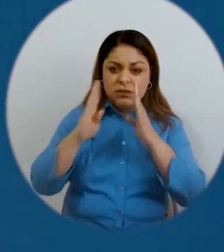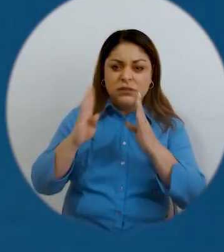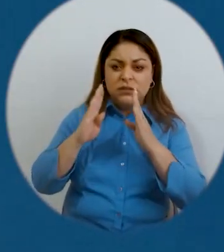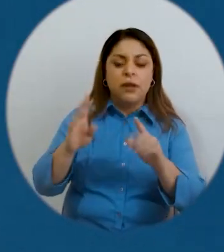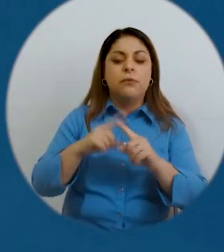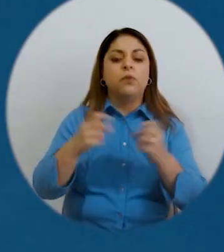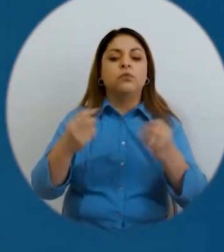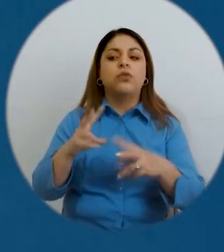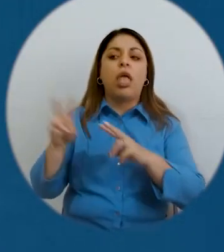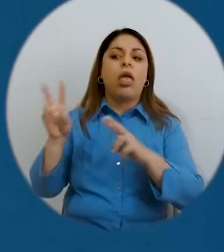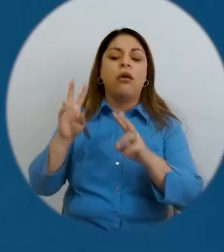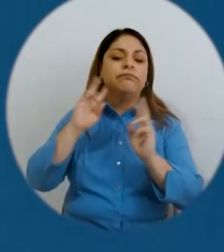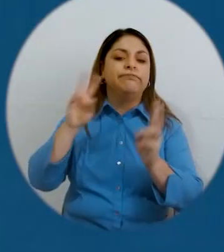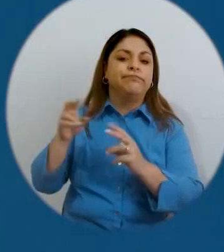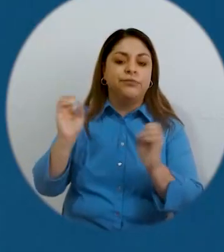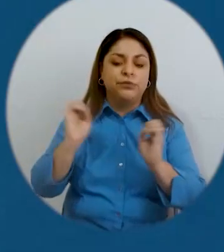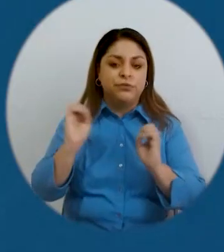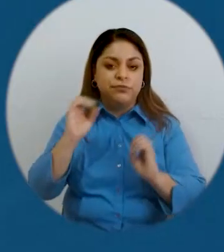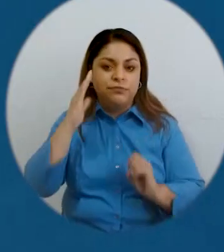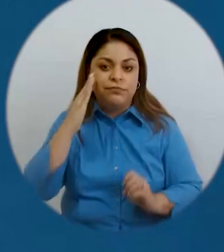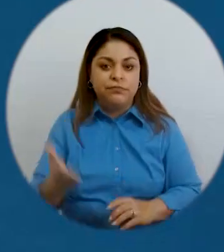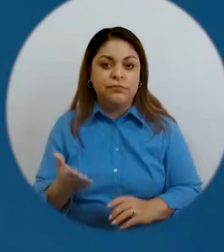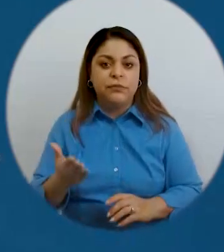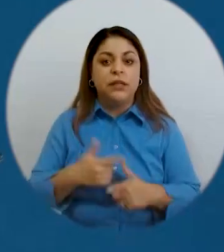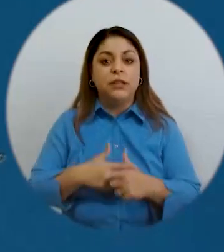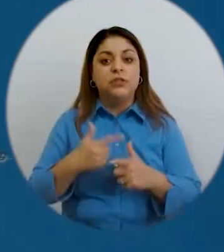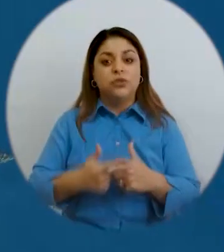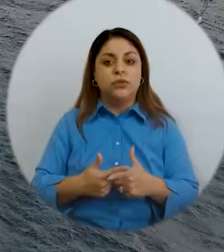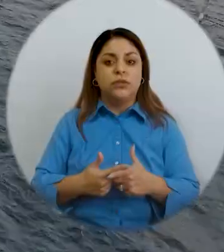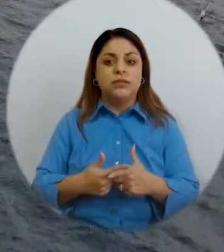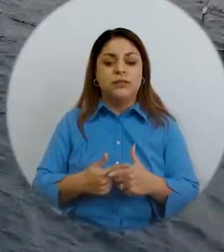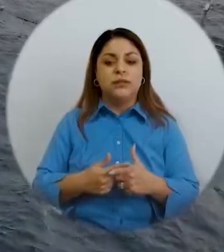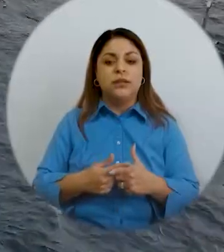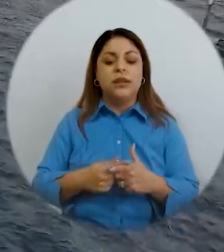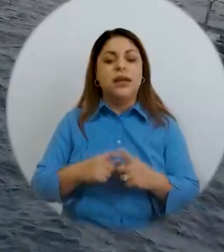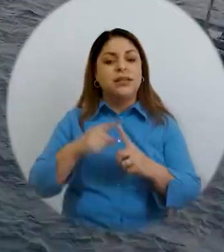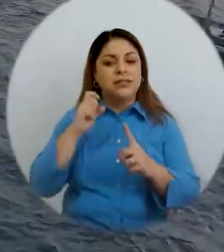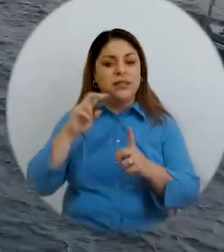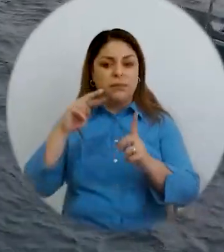que estamos pasando desapercibidos. Entonces, por eso, desde el